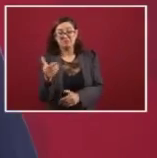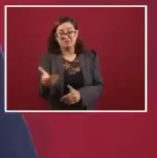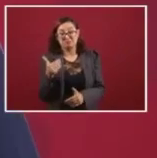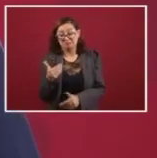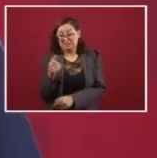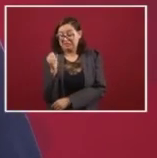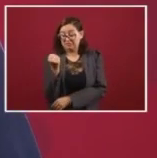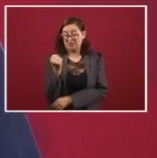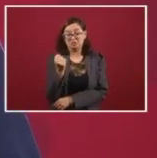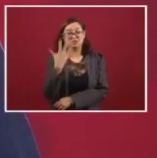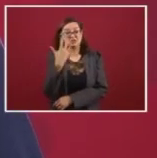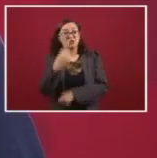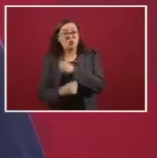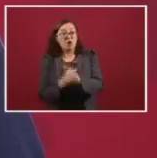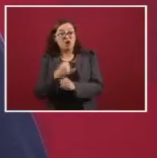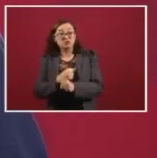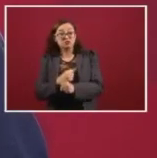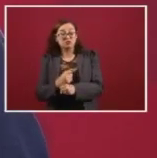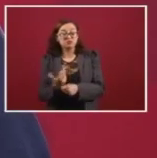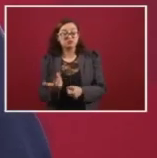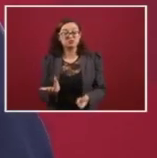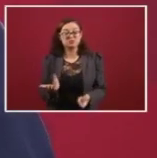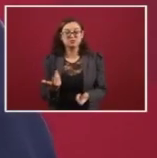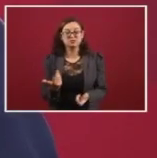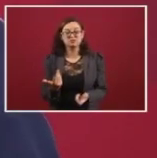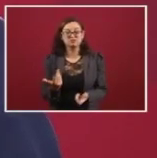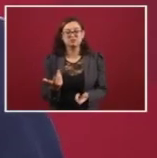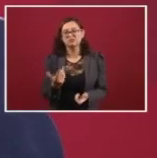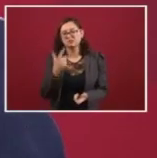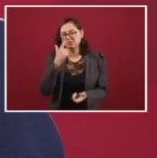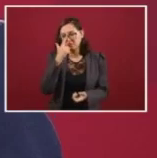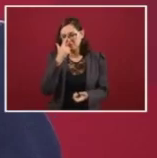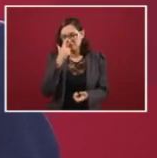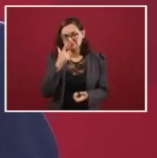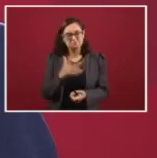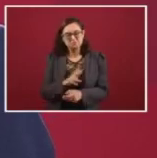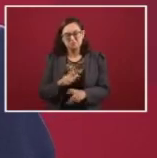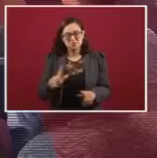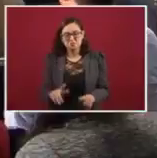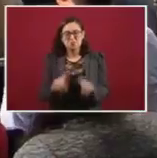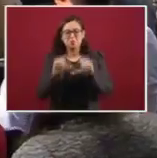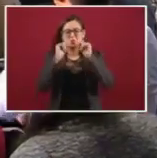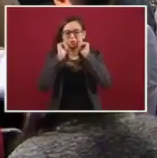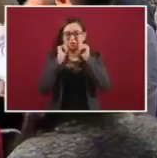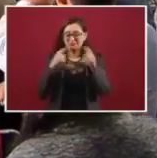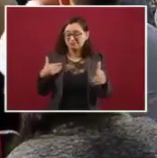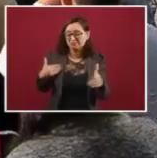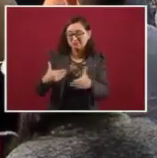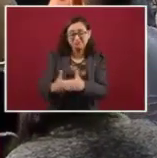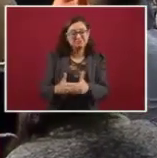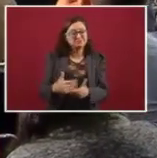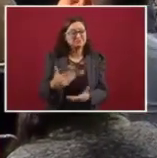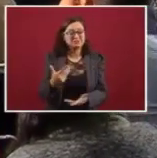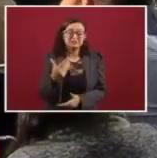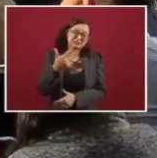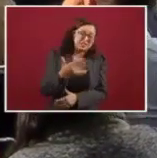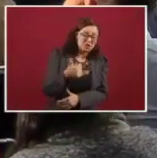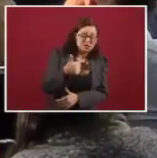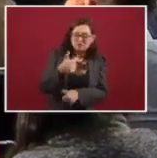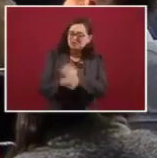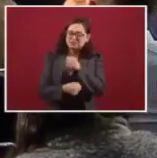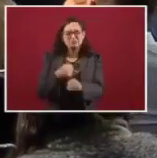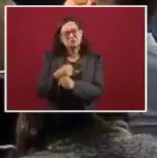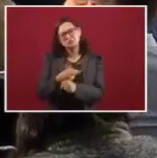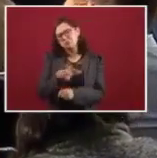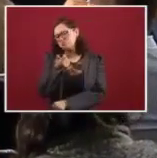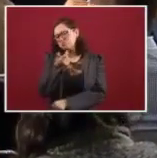¿Sí? Pero eso es poco. El asunto es que